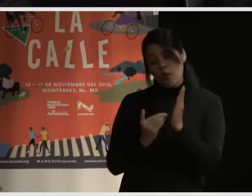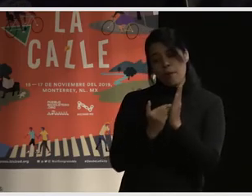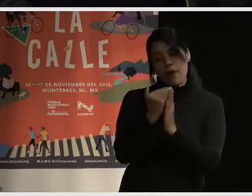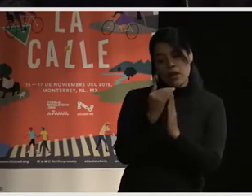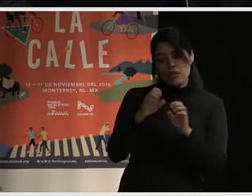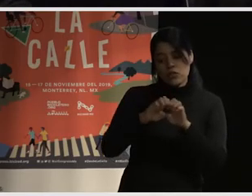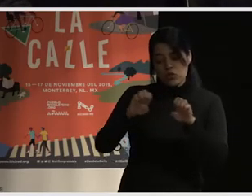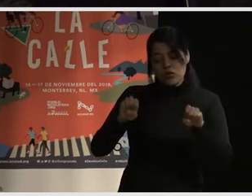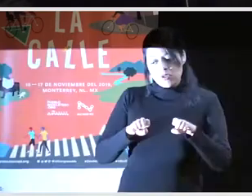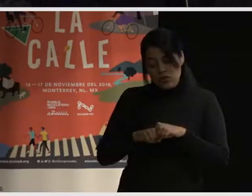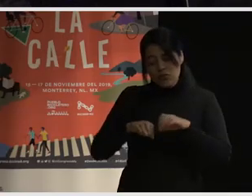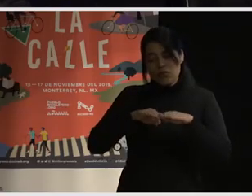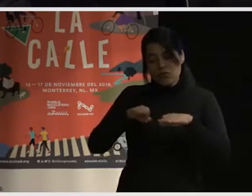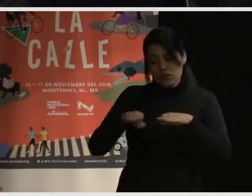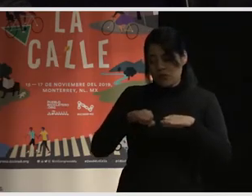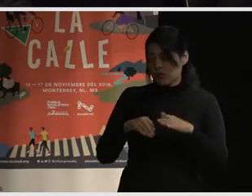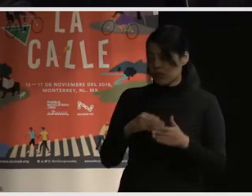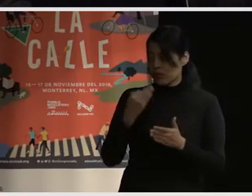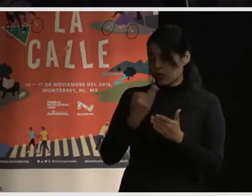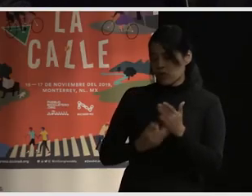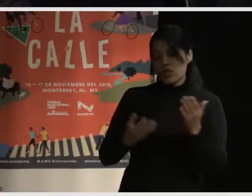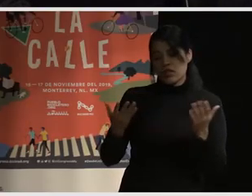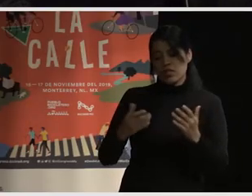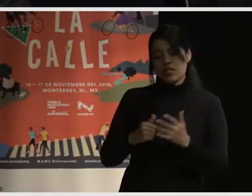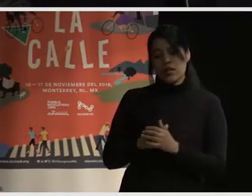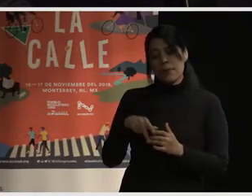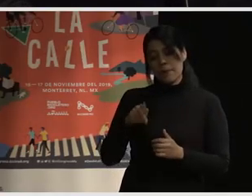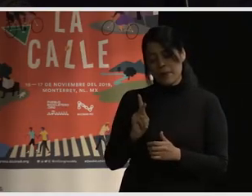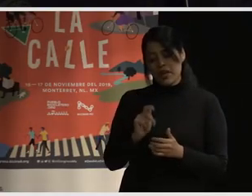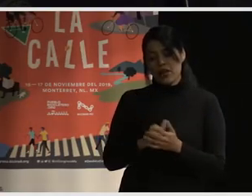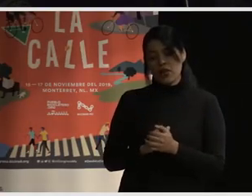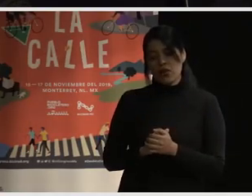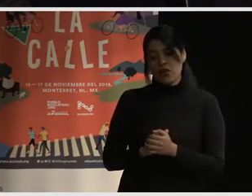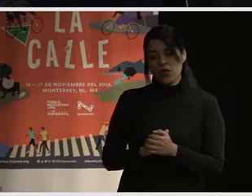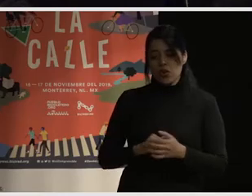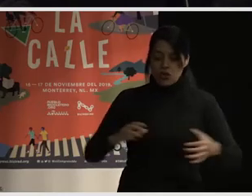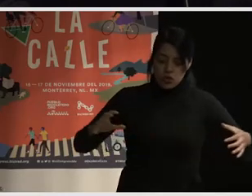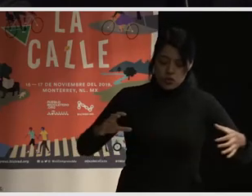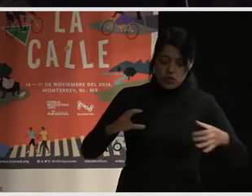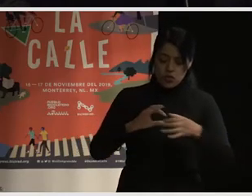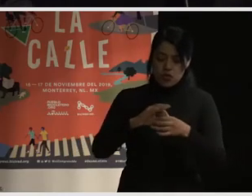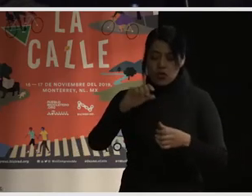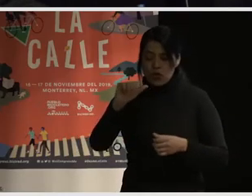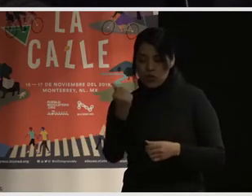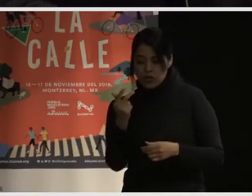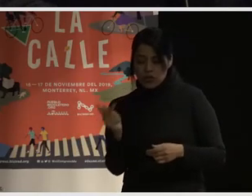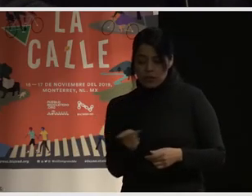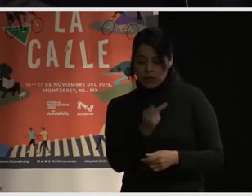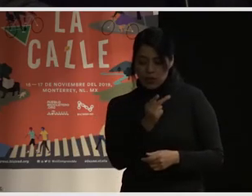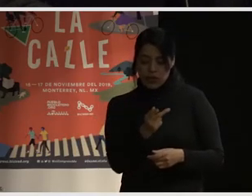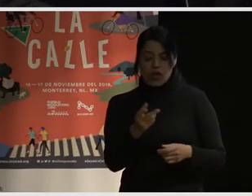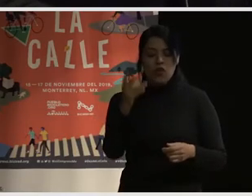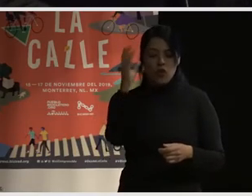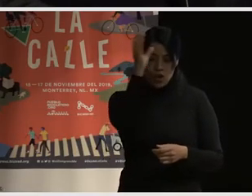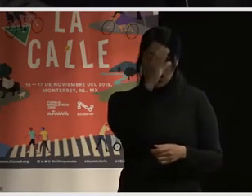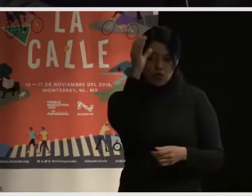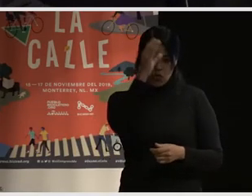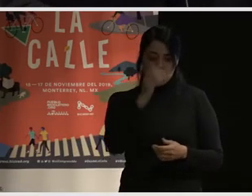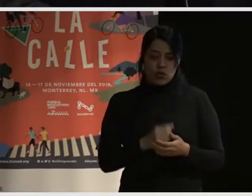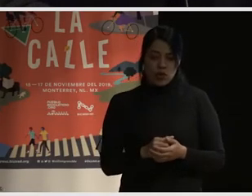y mucho trabajo también nos falta hacer pero lo vincularía con la otra pregunta de la cultura en realidad